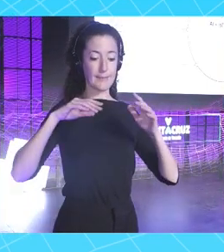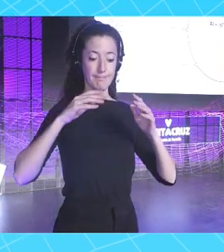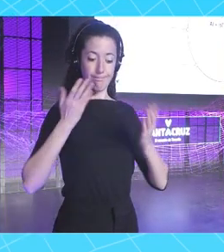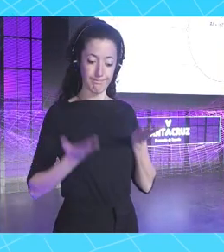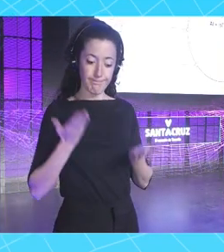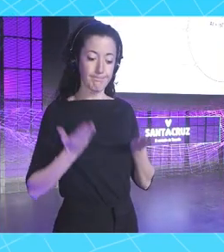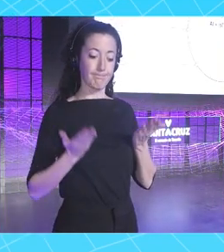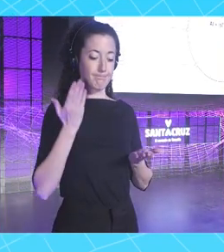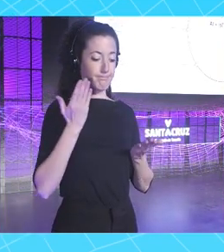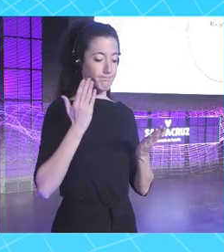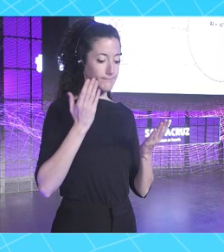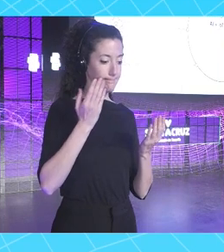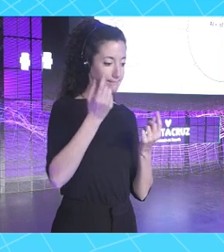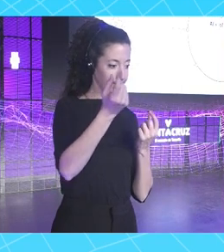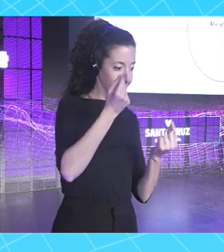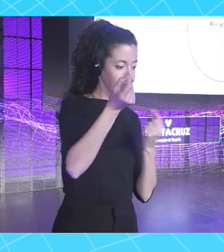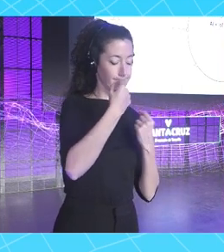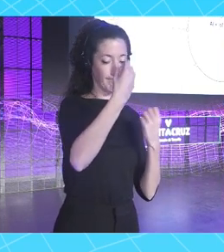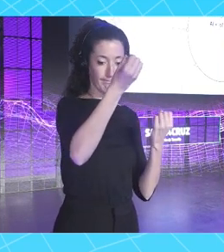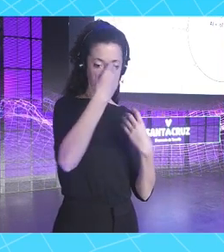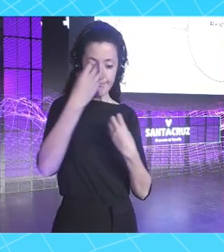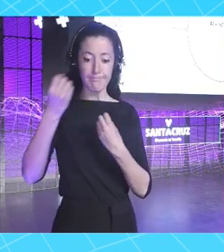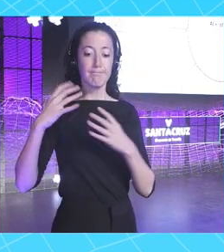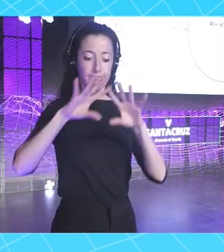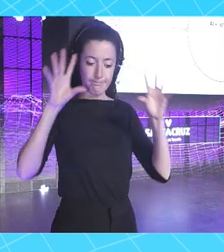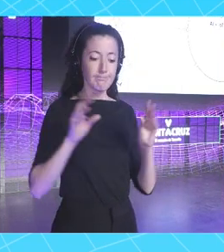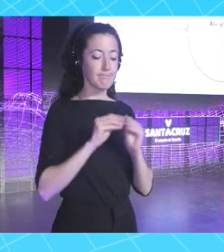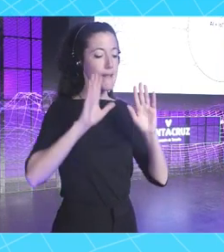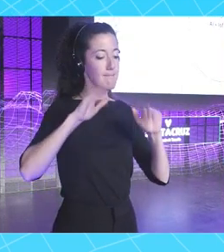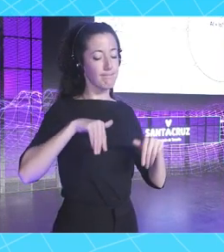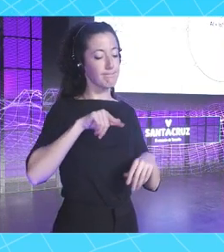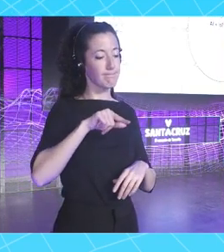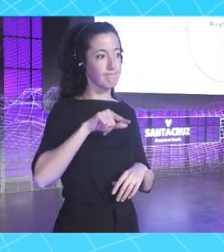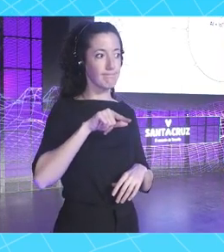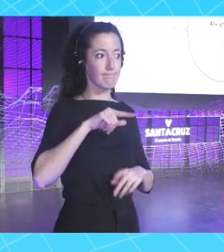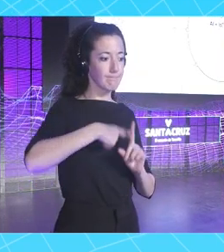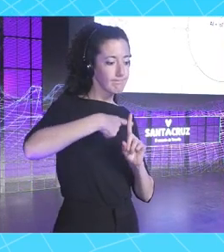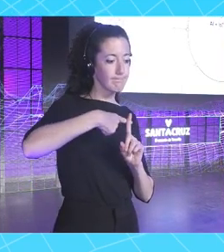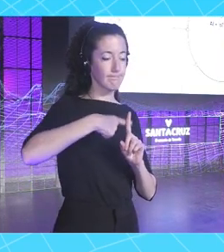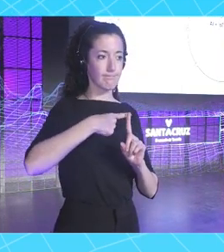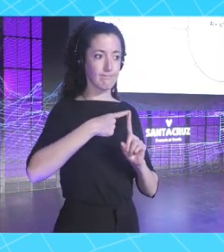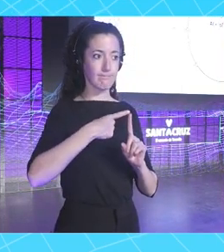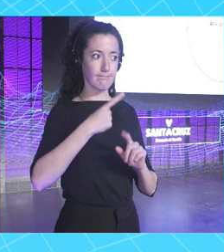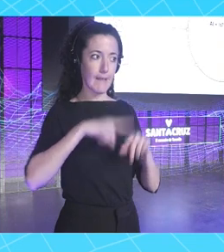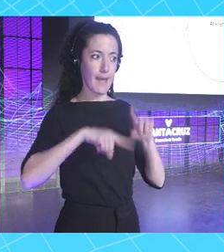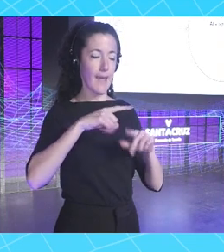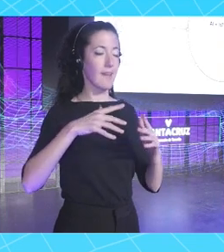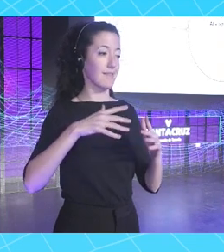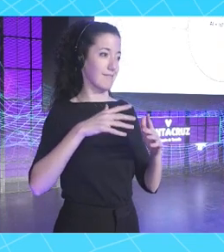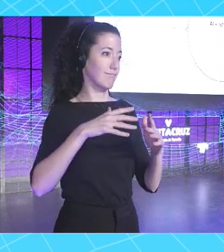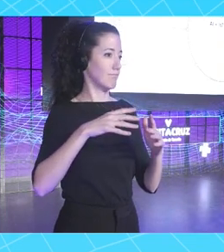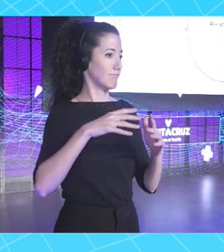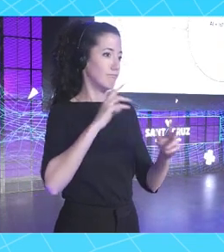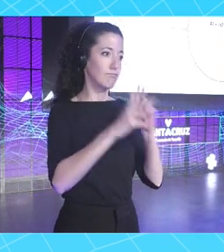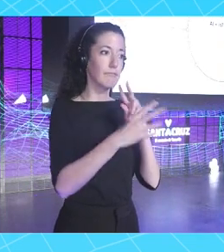de riego tiene que ser este y con esta cantidad además vale claro como empresa Pues nos tocó